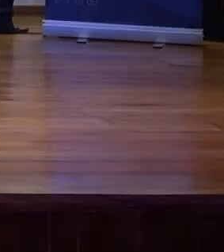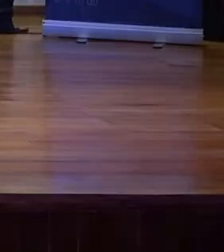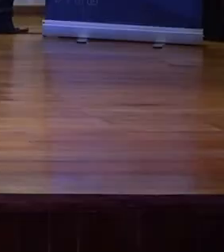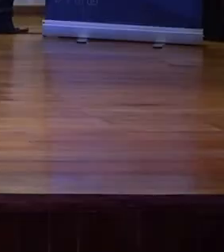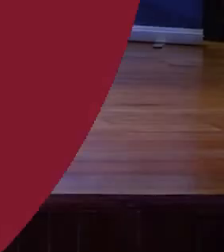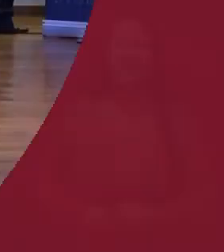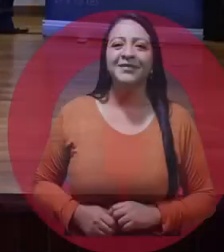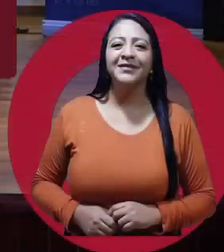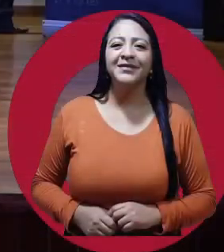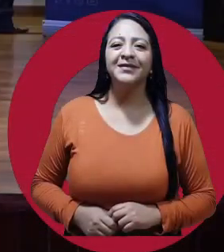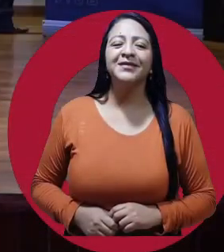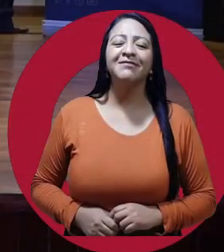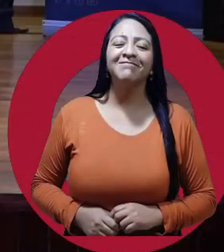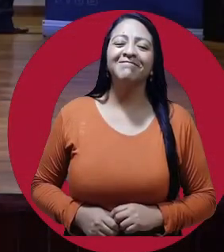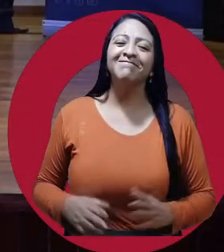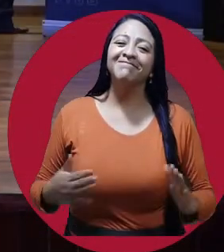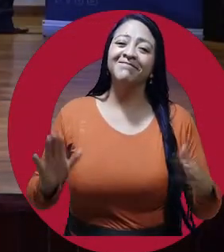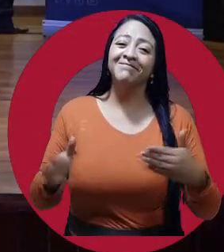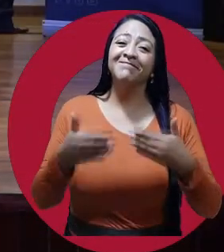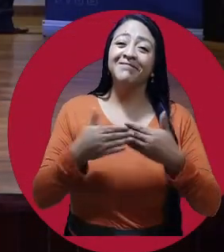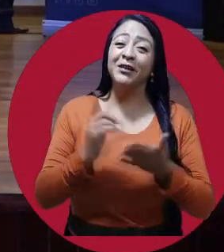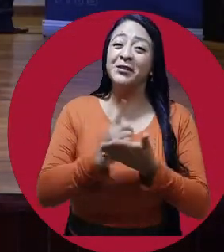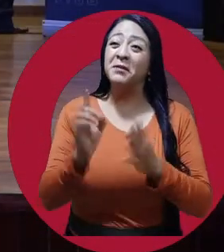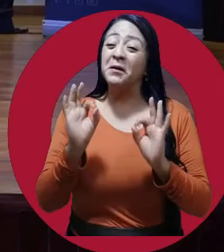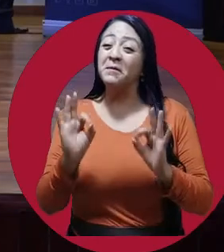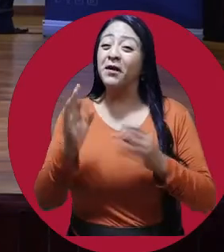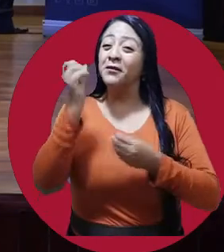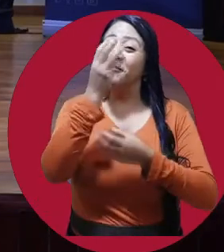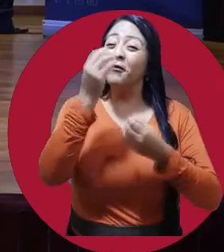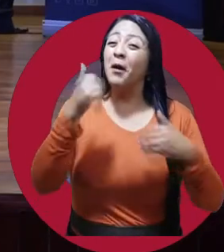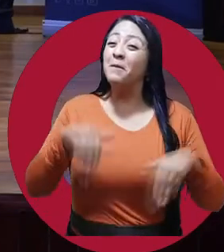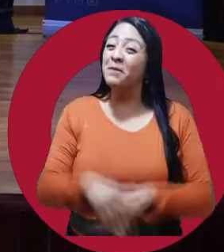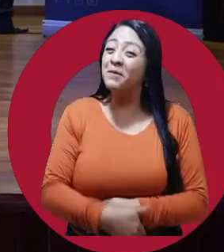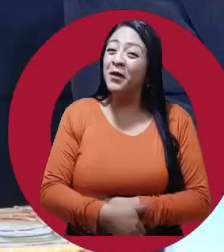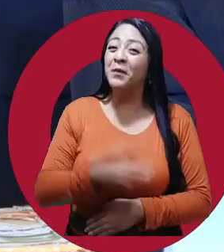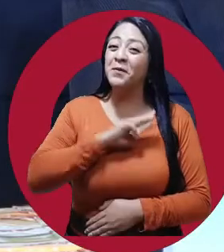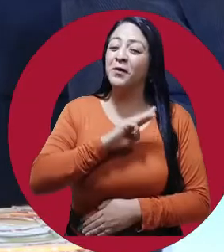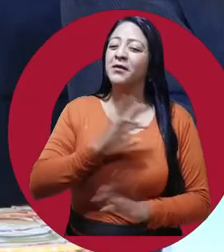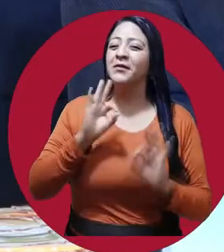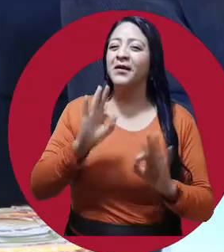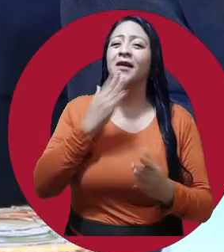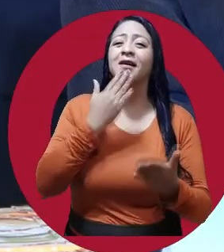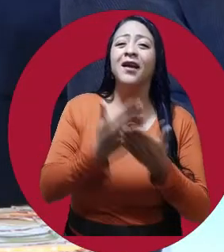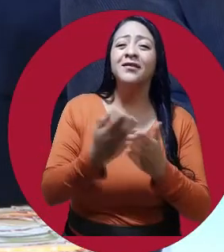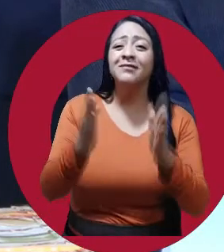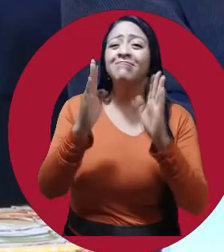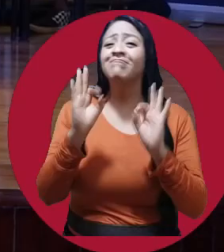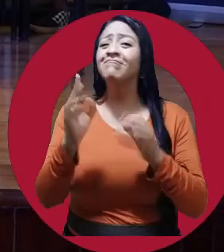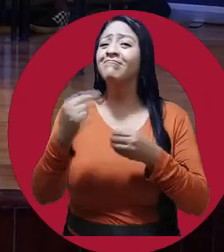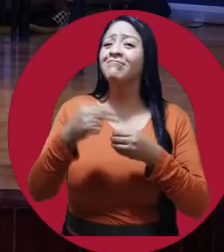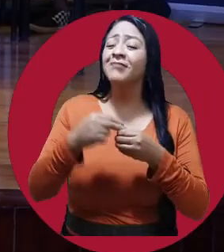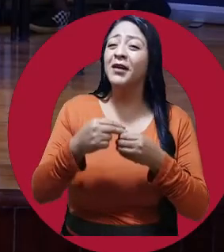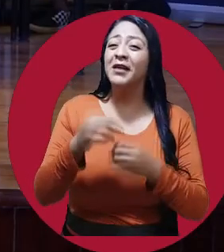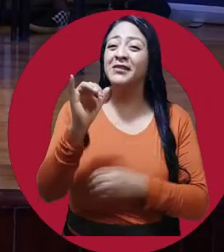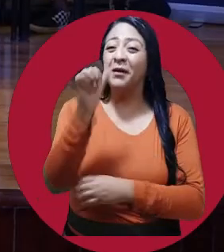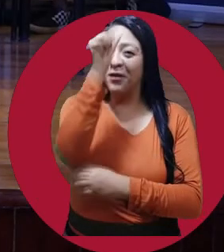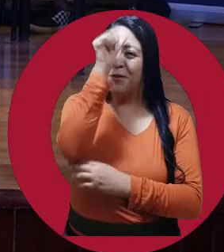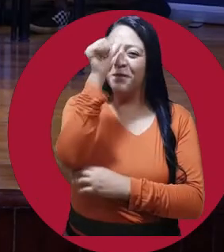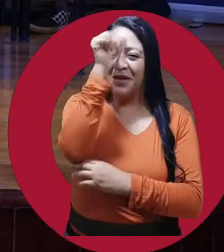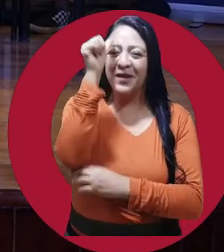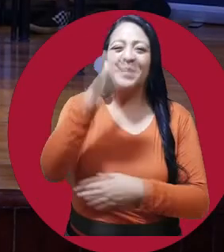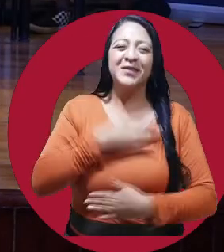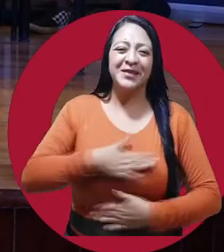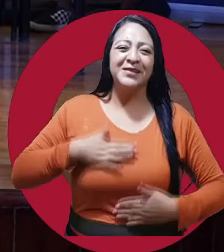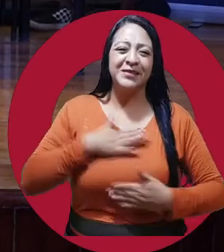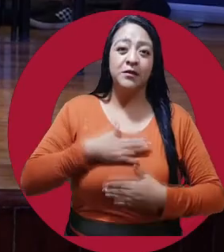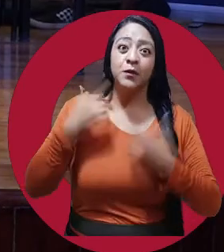Kashkamanda. Así cerramos una semana más de nuestro espacio de información municipal de Otavalo. Agradecemos por su atención, deseamos que tengan un buen fin de